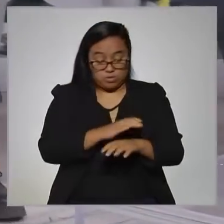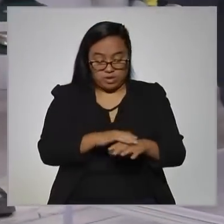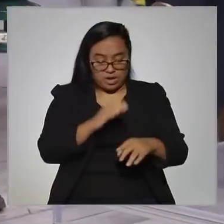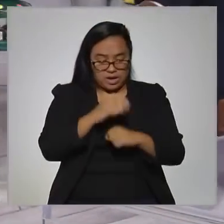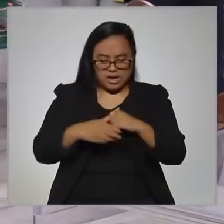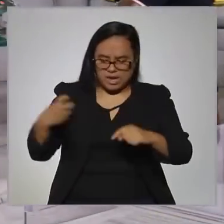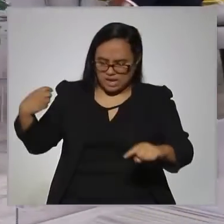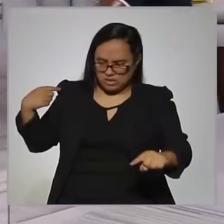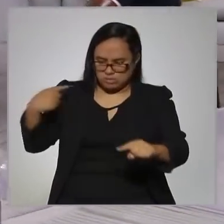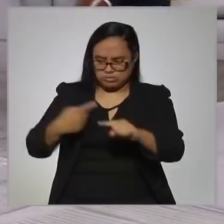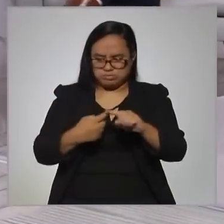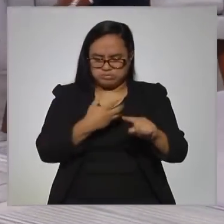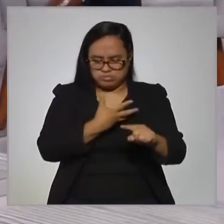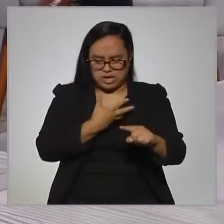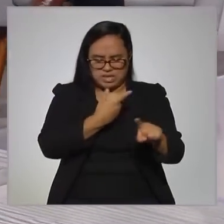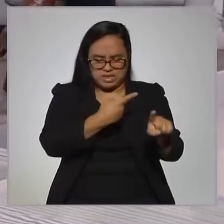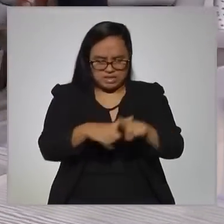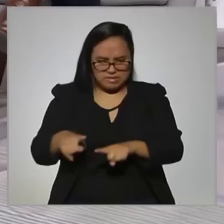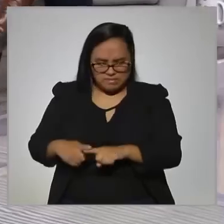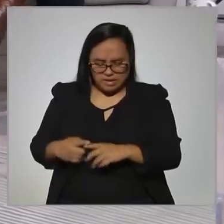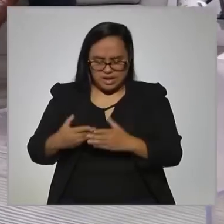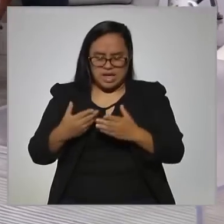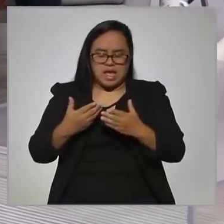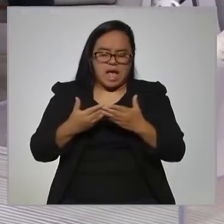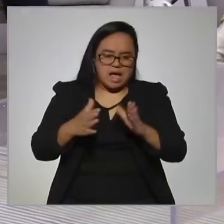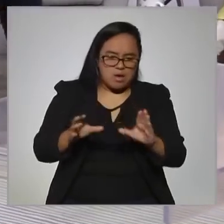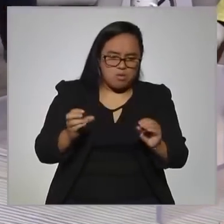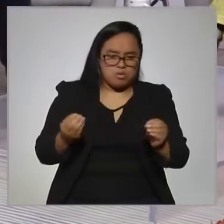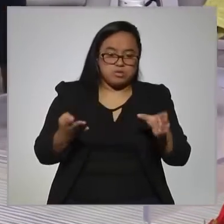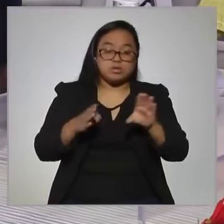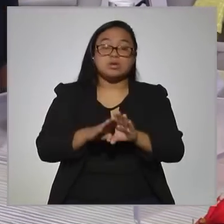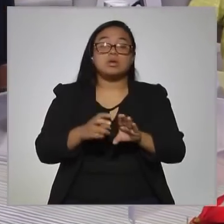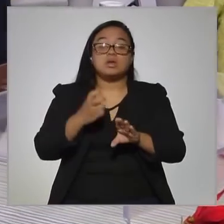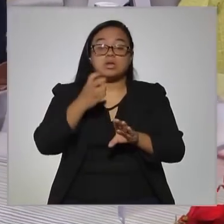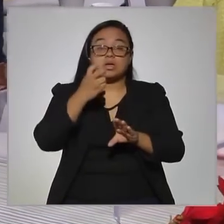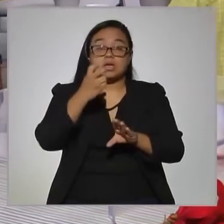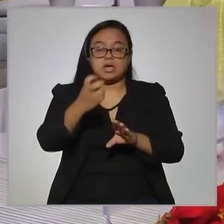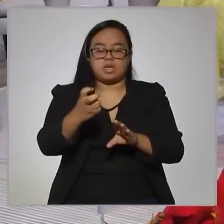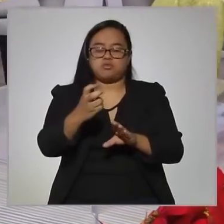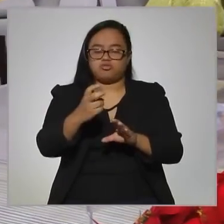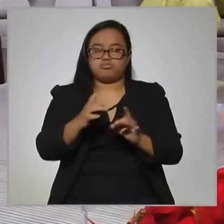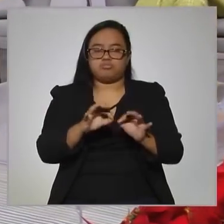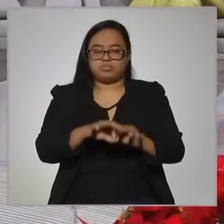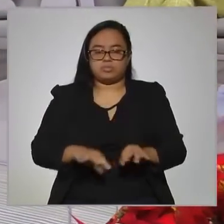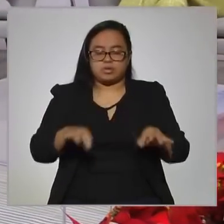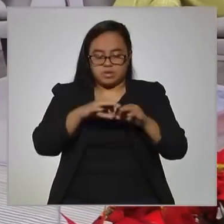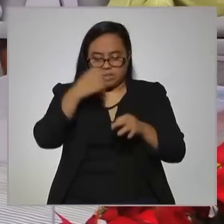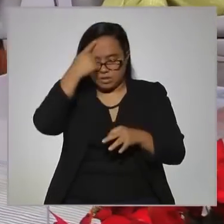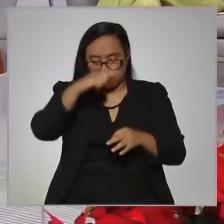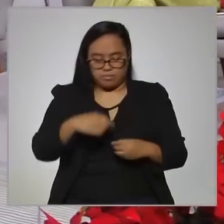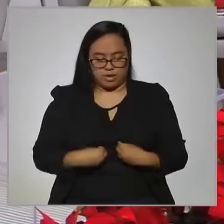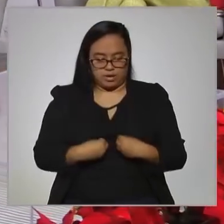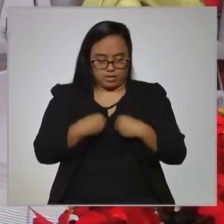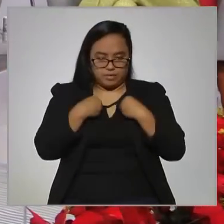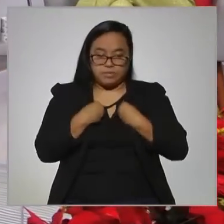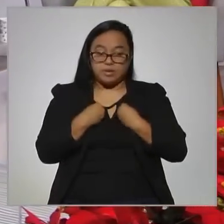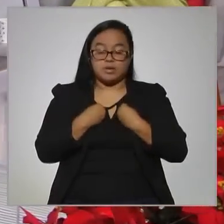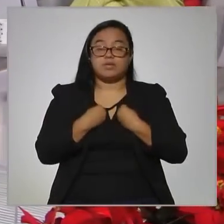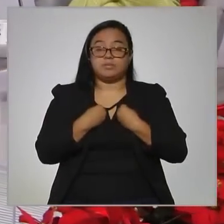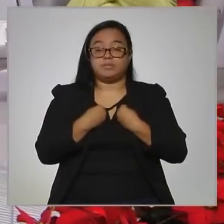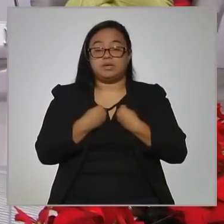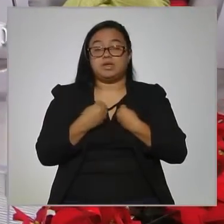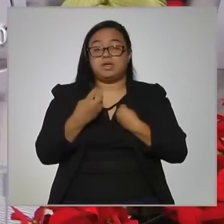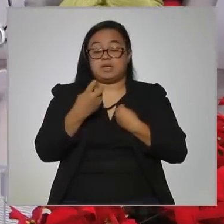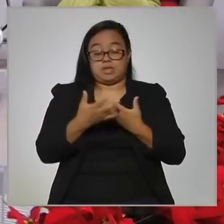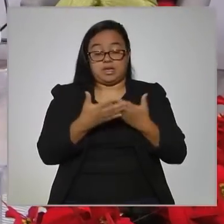todos los procesos que ha abierto y estado cerrado, se convierte en una dimensión simbólica para la vida del sujeto y por eso ahora